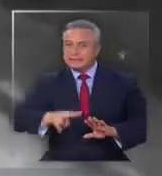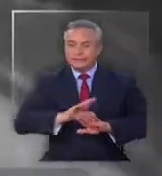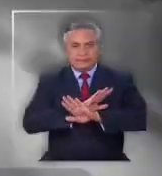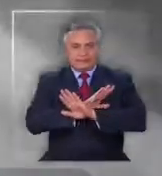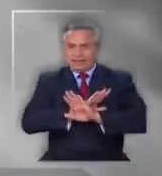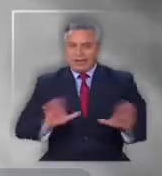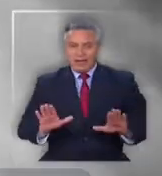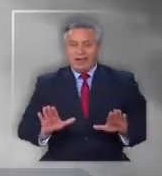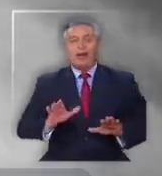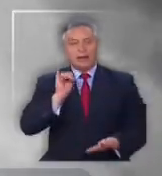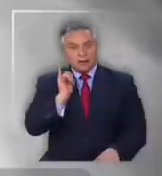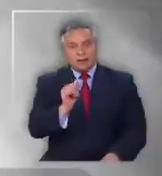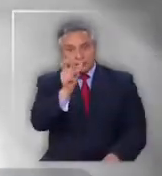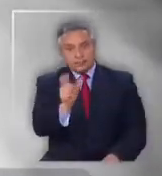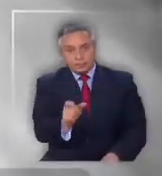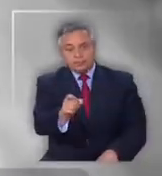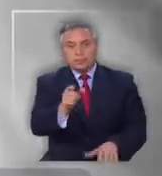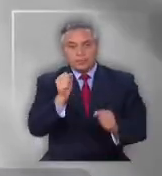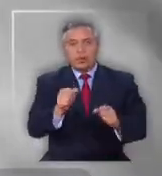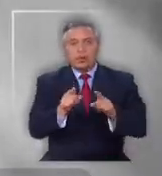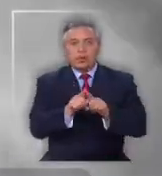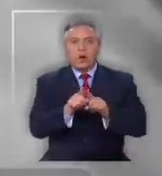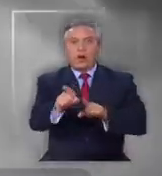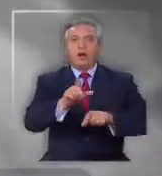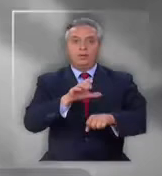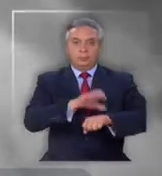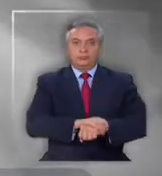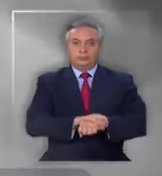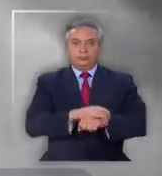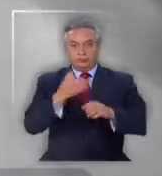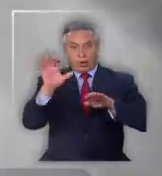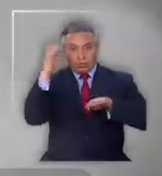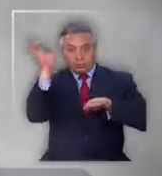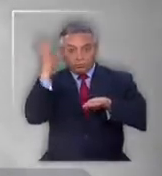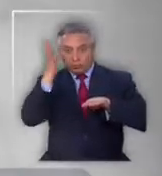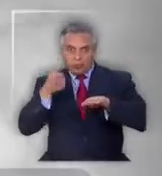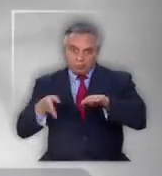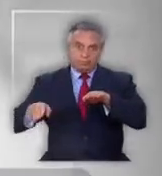y sus acompañantes quedaron atrapados. Un radiopatrulla los interceptó.